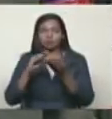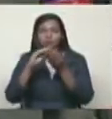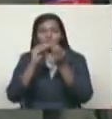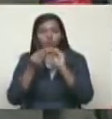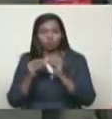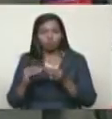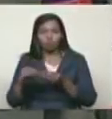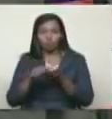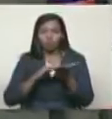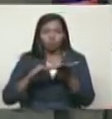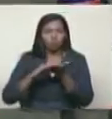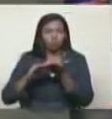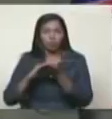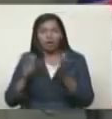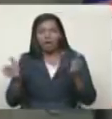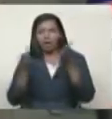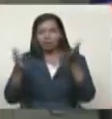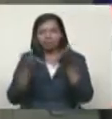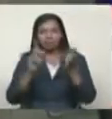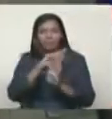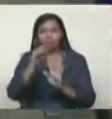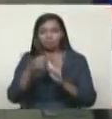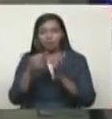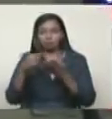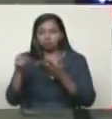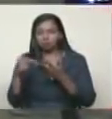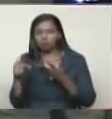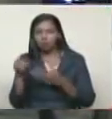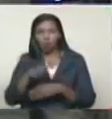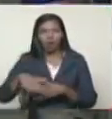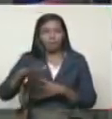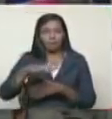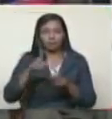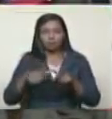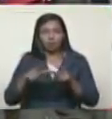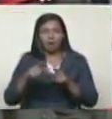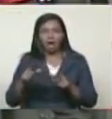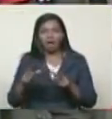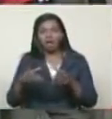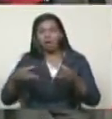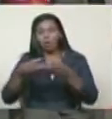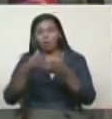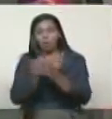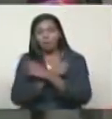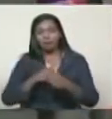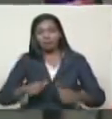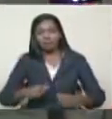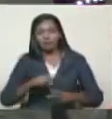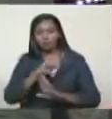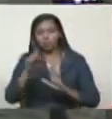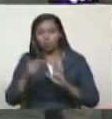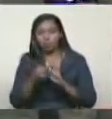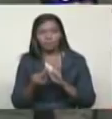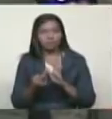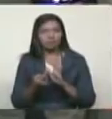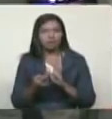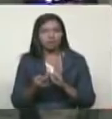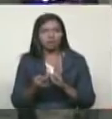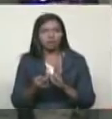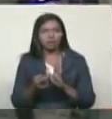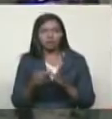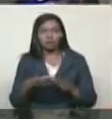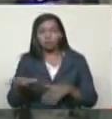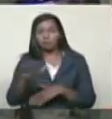alistamiento, para completar todas las plazas de todas las unidades militares, completarlas. No quede ninguna plaza